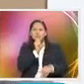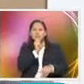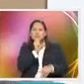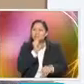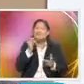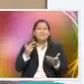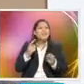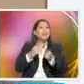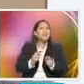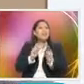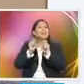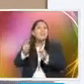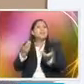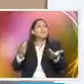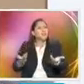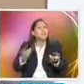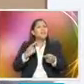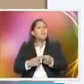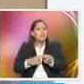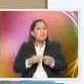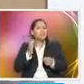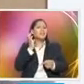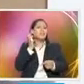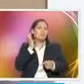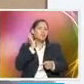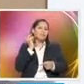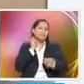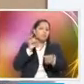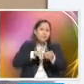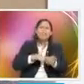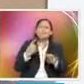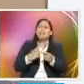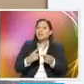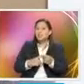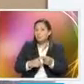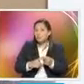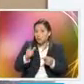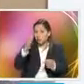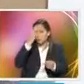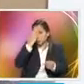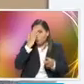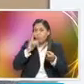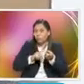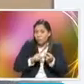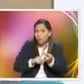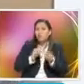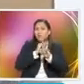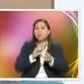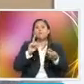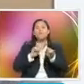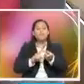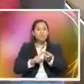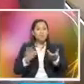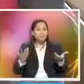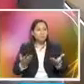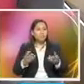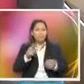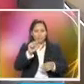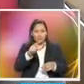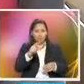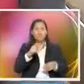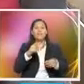que los ciudadanos nos enteremos quiénes van a estar a cargo de estos puestos, ¿no? ¿Dónde puedo consultar toda esta información? Bueno, antes de que